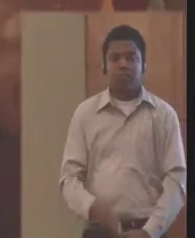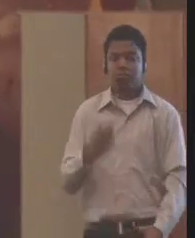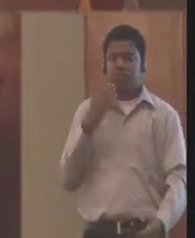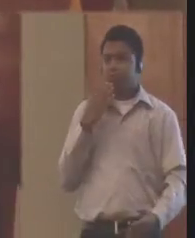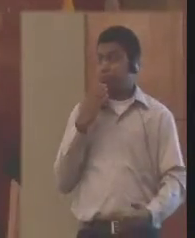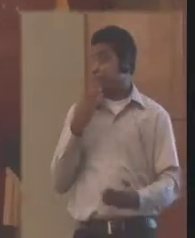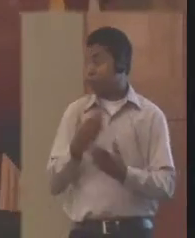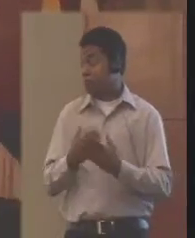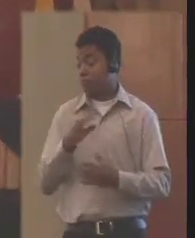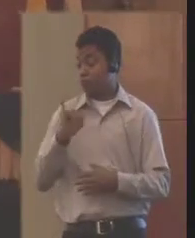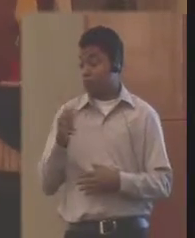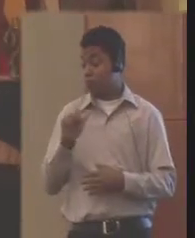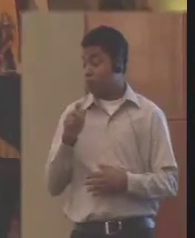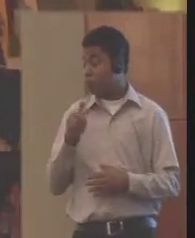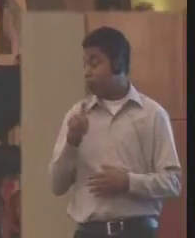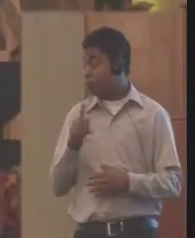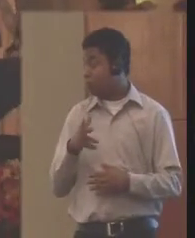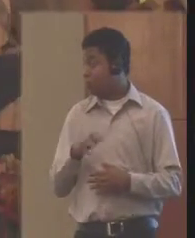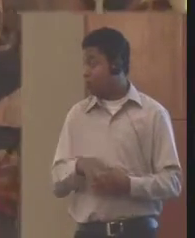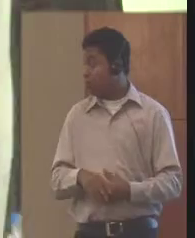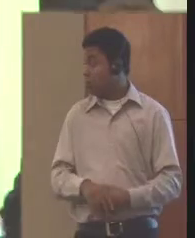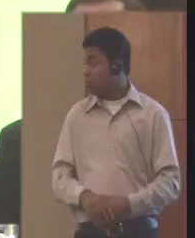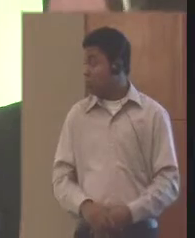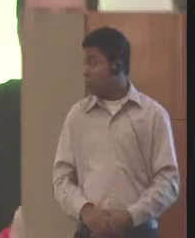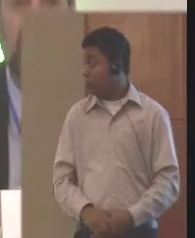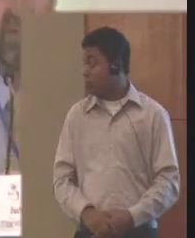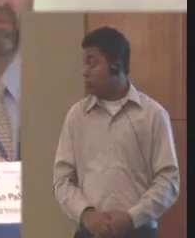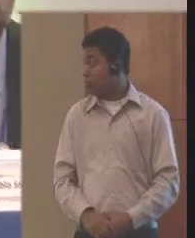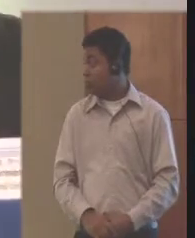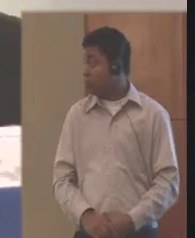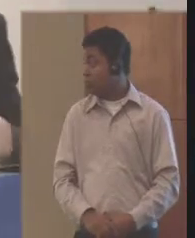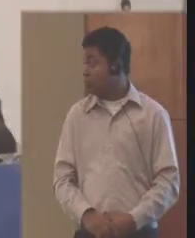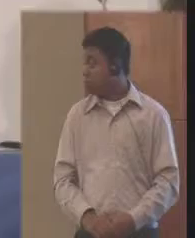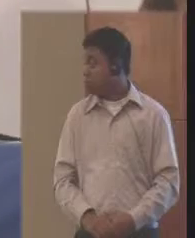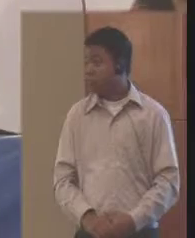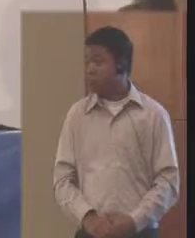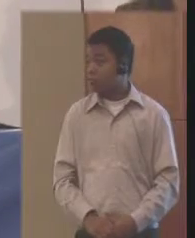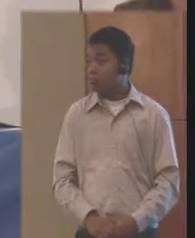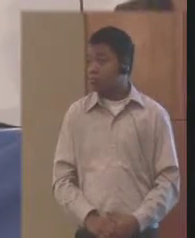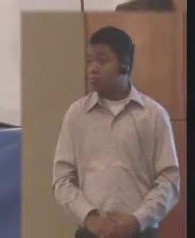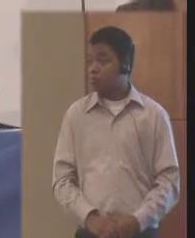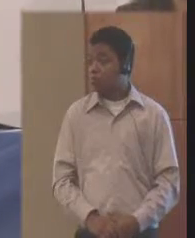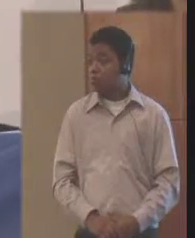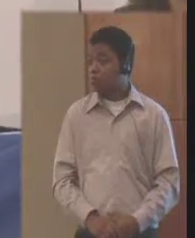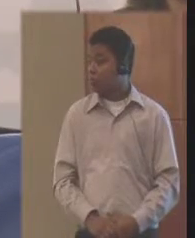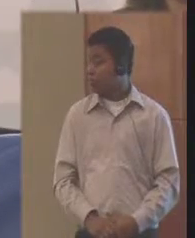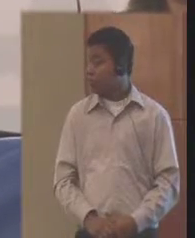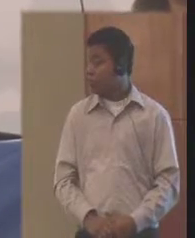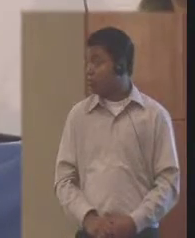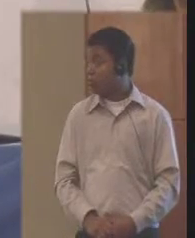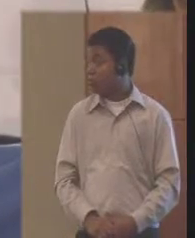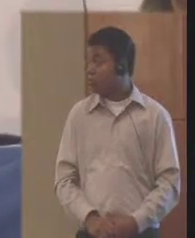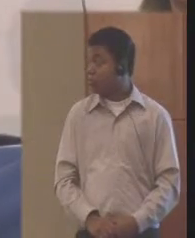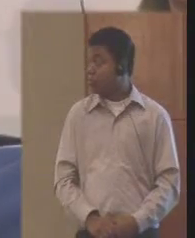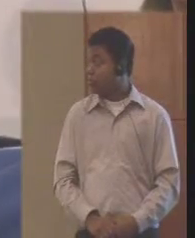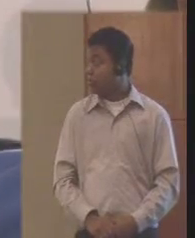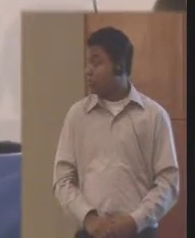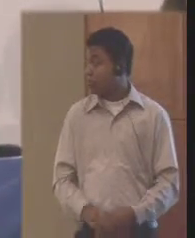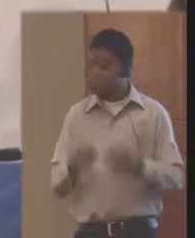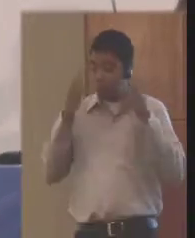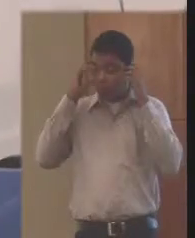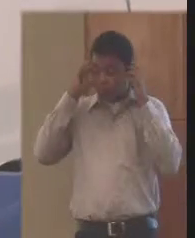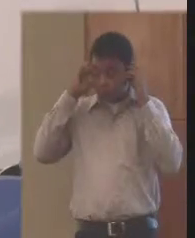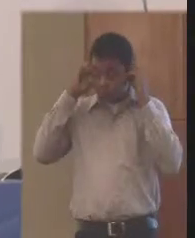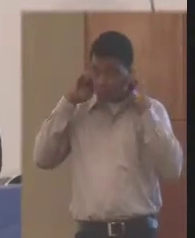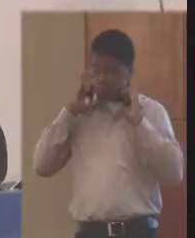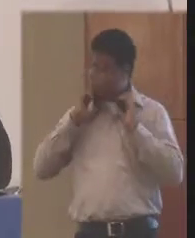Muchas gracias, Jack. I thank all of the presenters for their timely presentations, and now